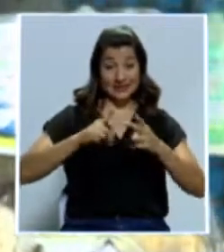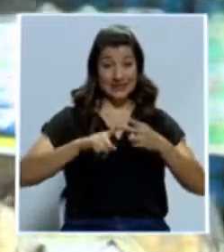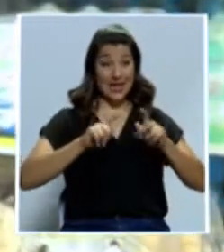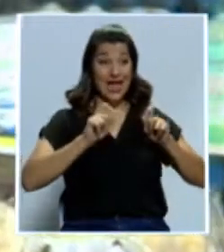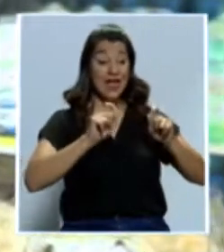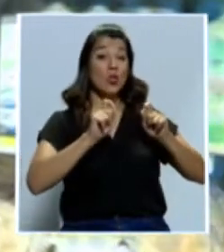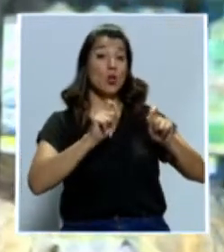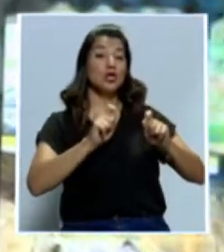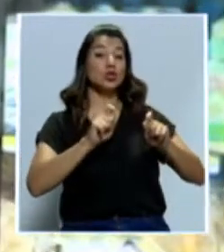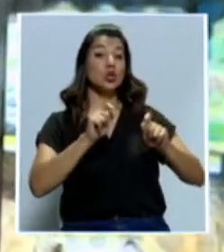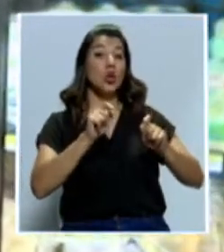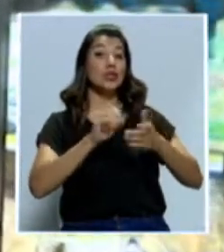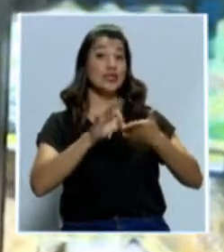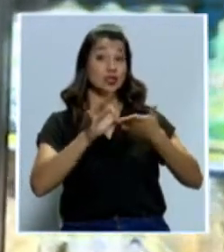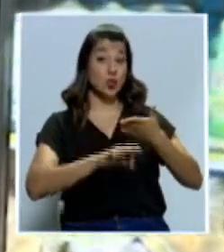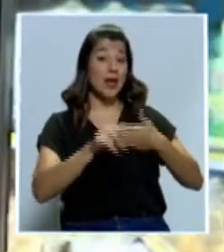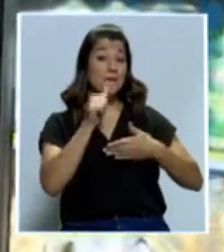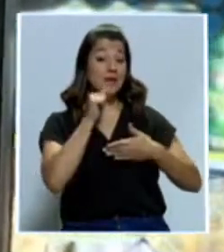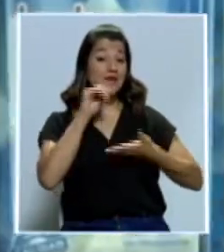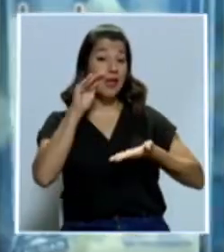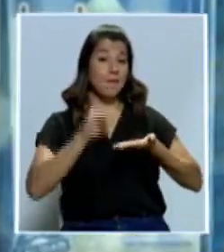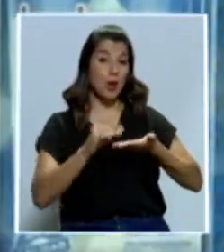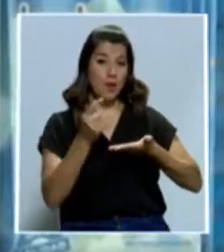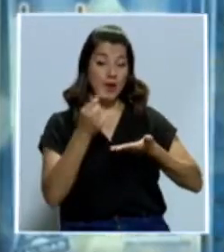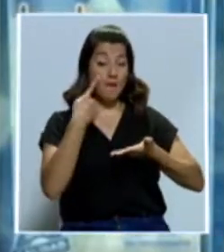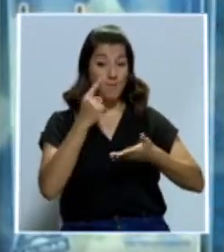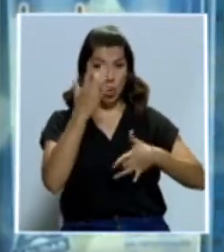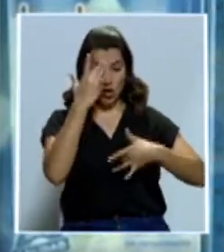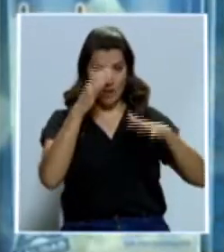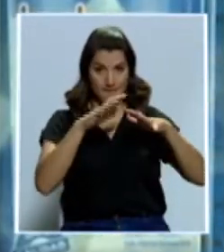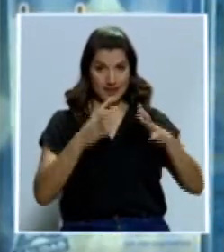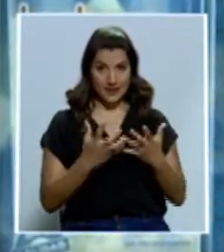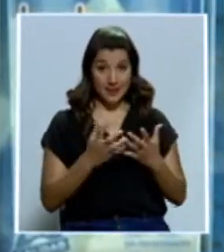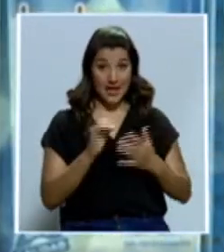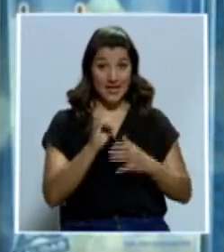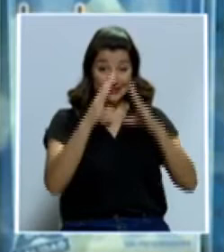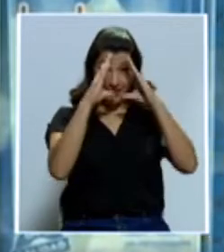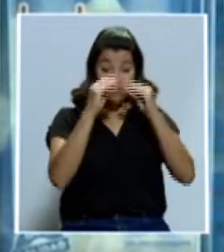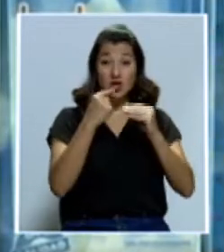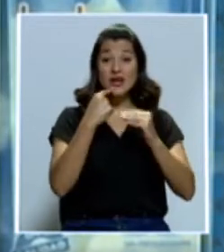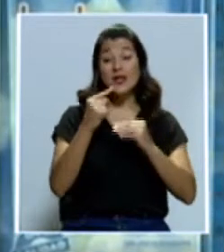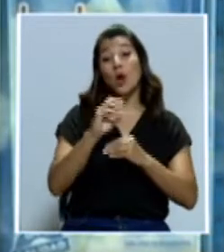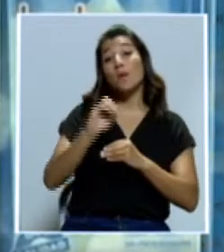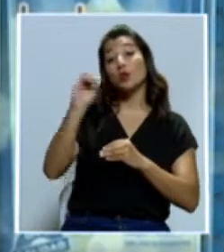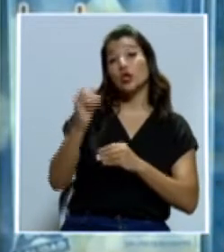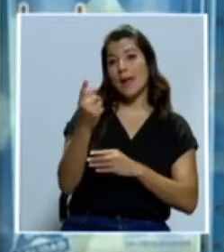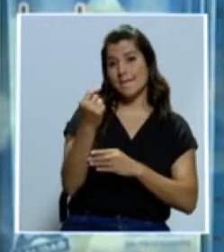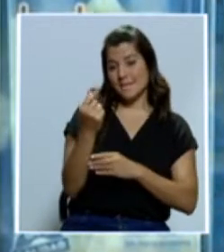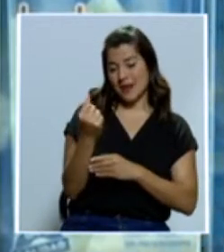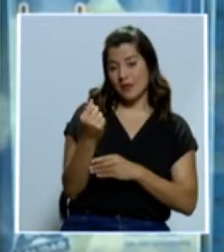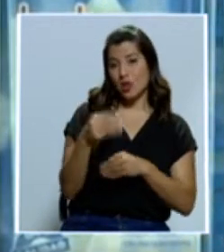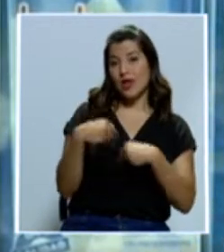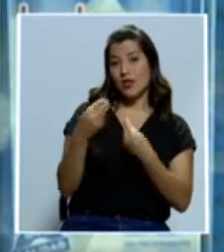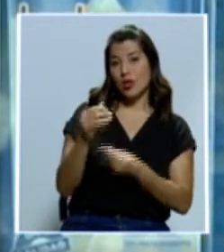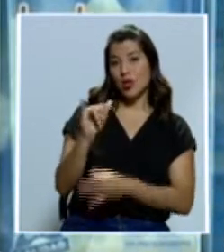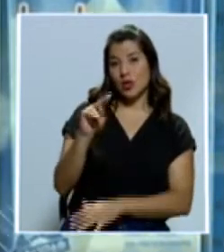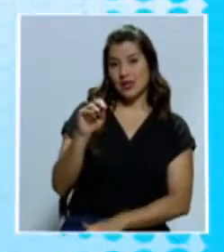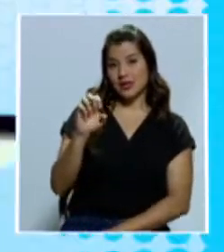privada bajaron su precio pese a la pandemia. Esos datos se desprenden del índice de precios al consumidor suministrado por el